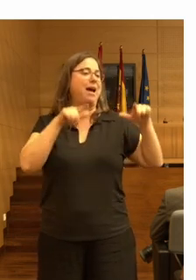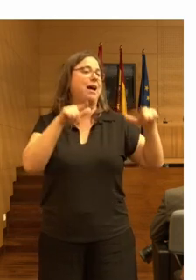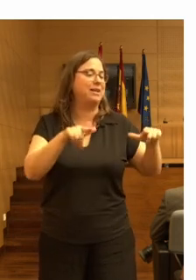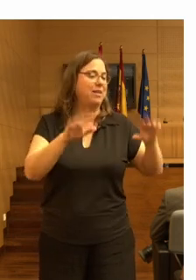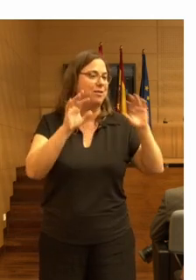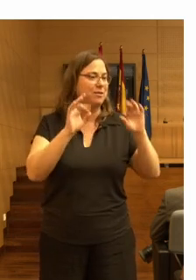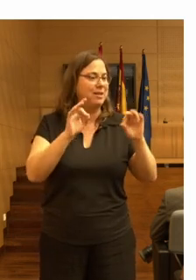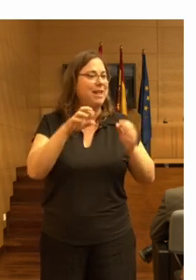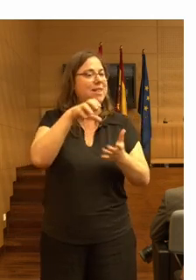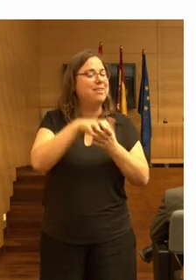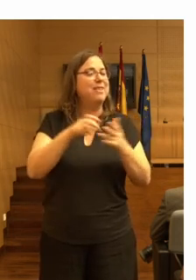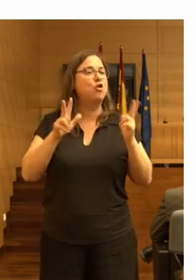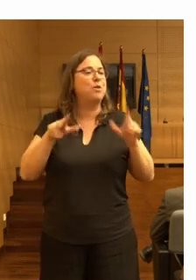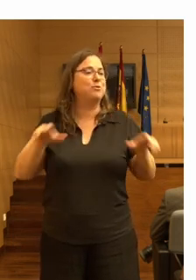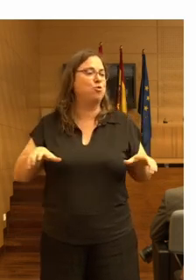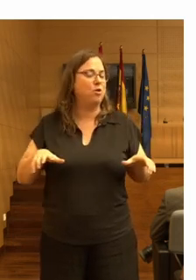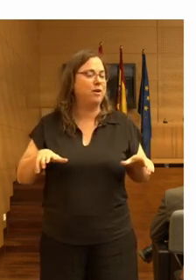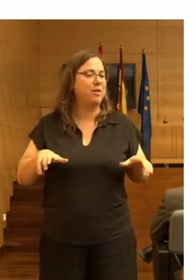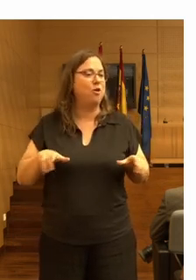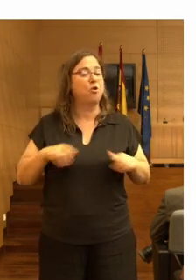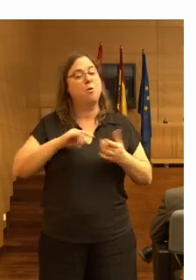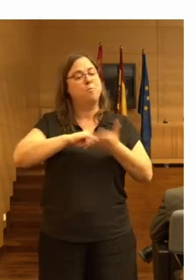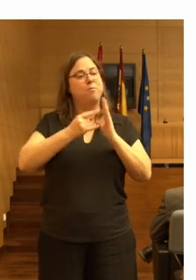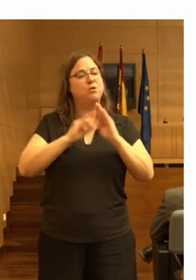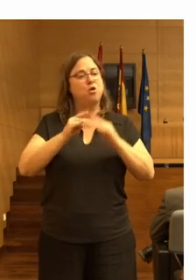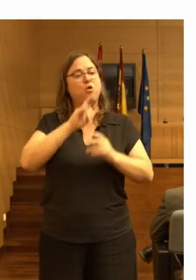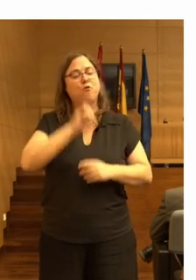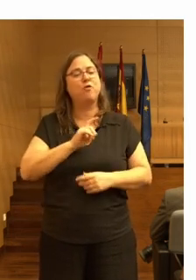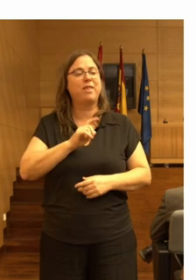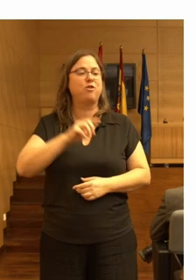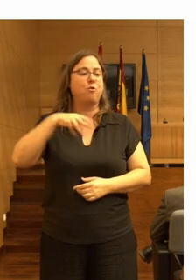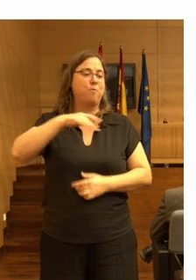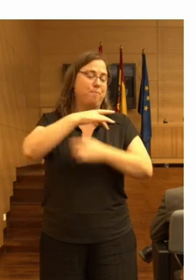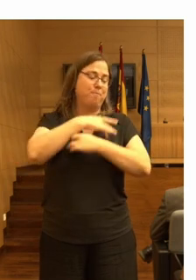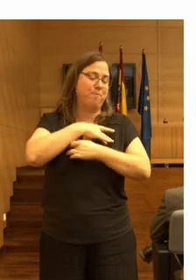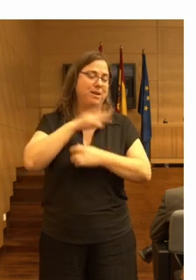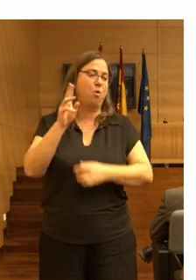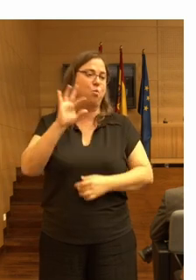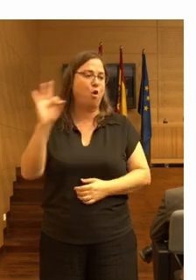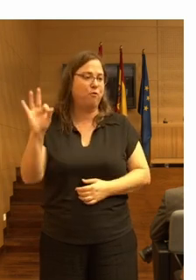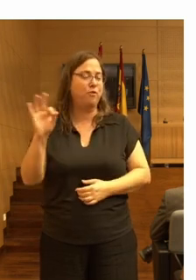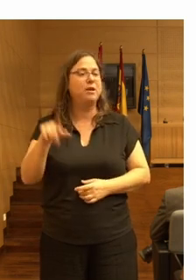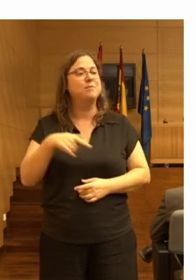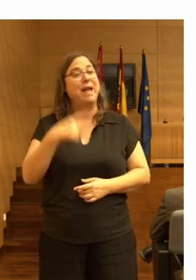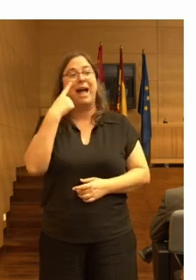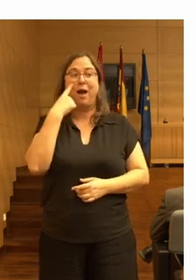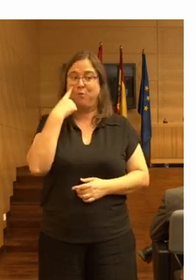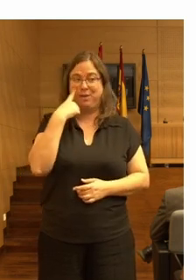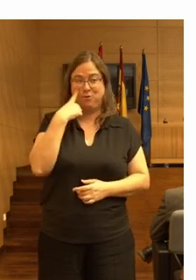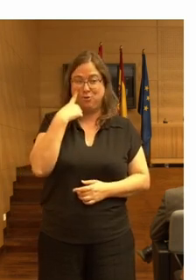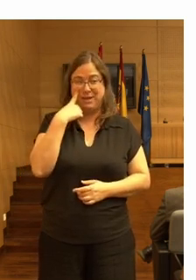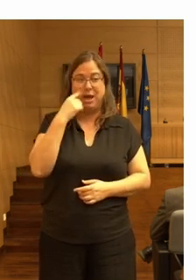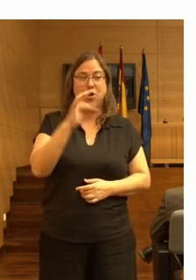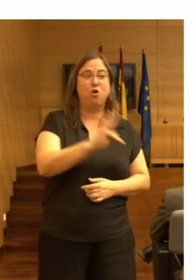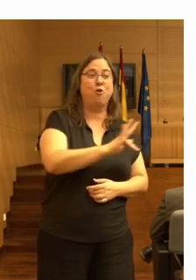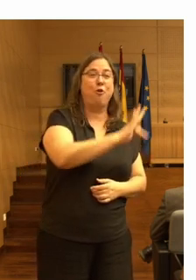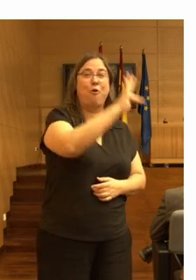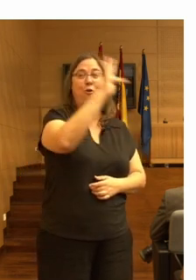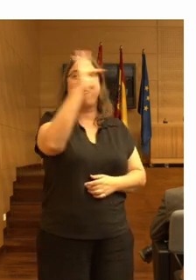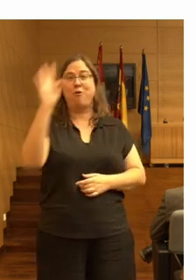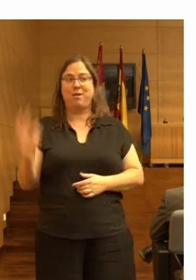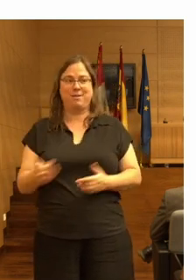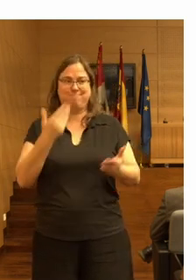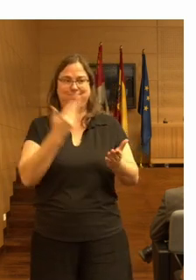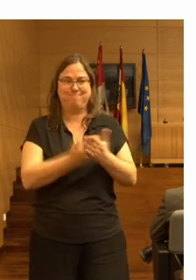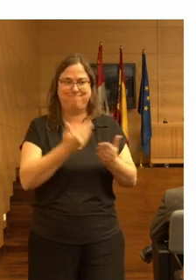exhaustiva como centro libre de sujeciones según la metodología Fundación María Wolf, es decir, han superado una auditoría normalmente de una jornada entera donde se demuestra